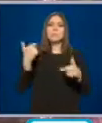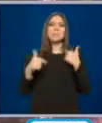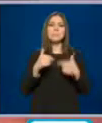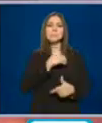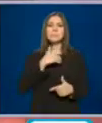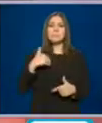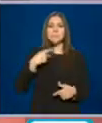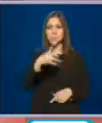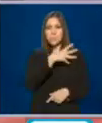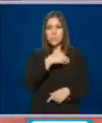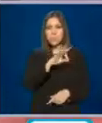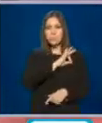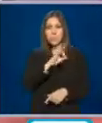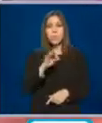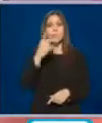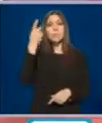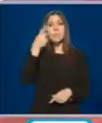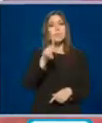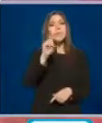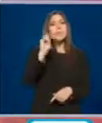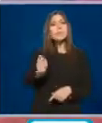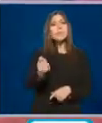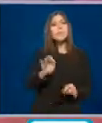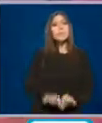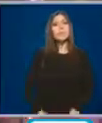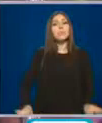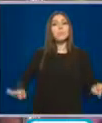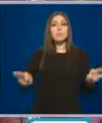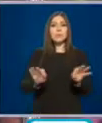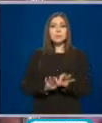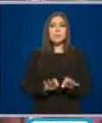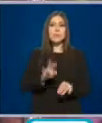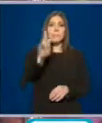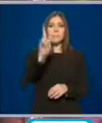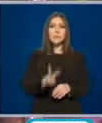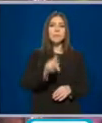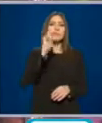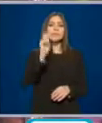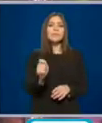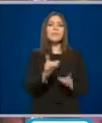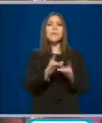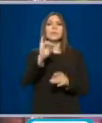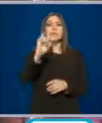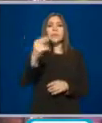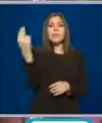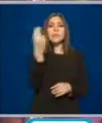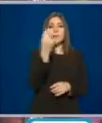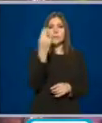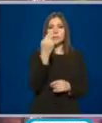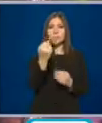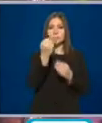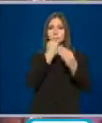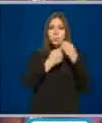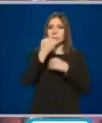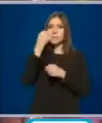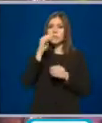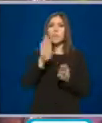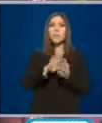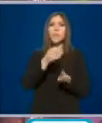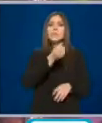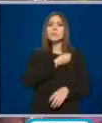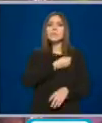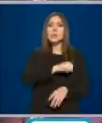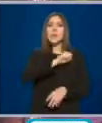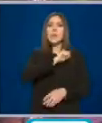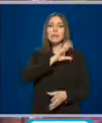Podemos hacerlo. Entonces, lo que sí es muy importante recalcar es lo siguiente. Sí se requiere una alimentación muy sana y muy